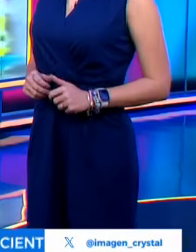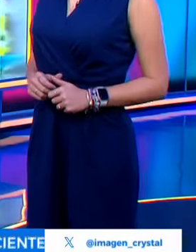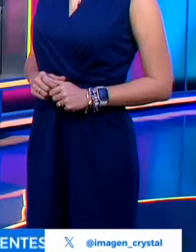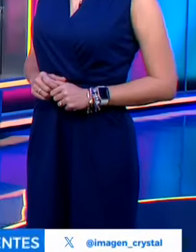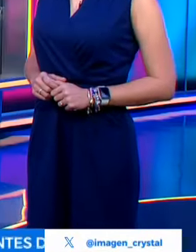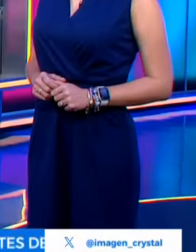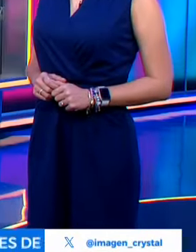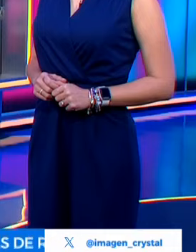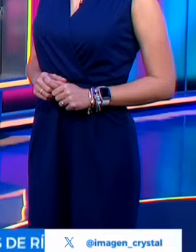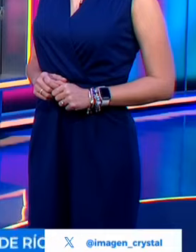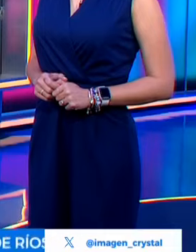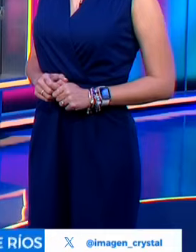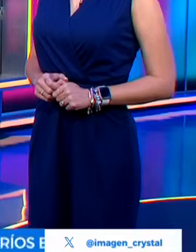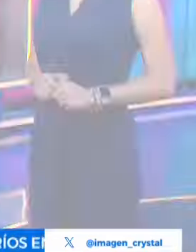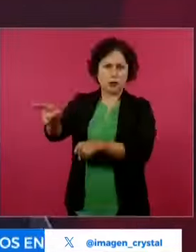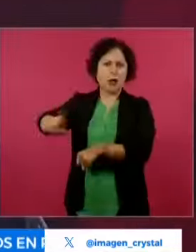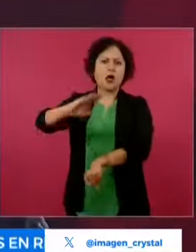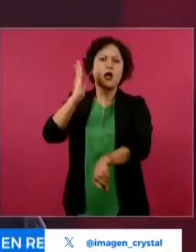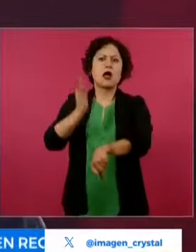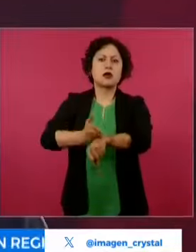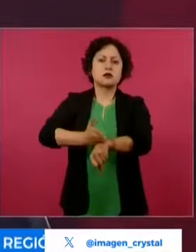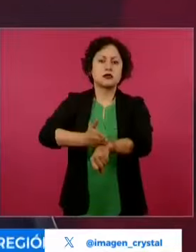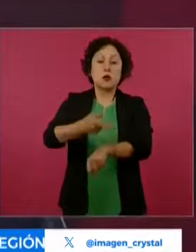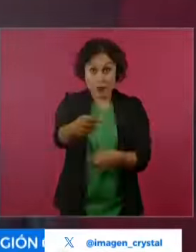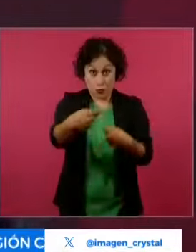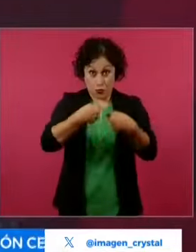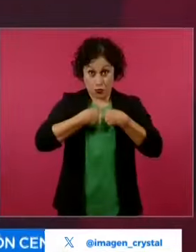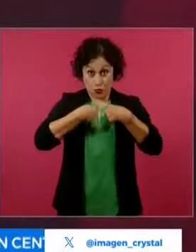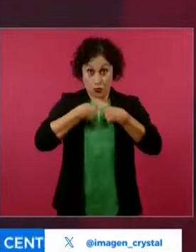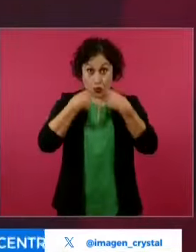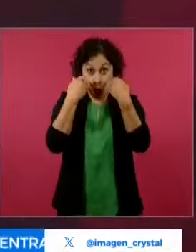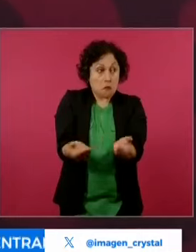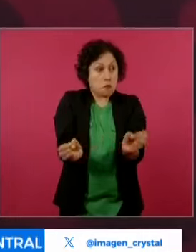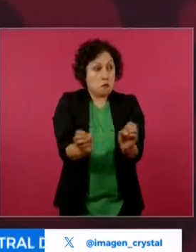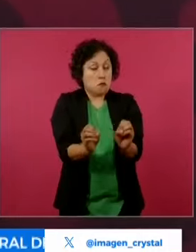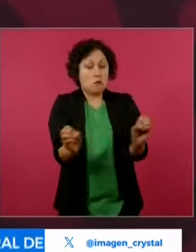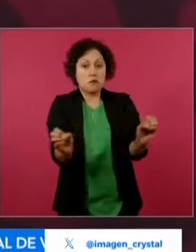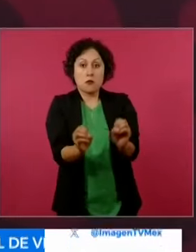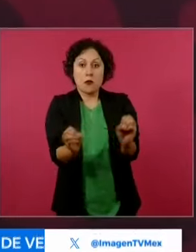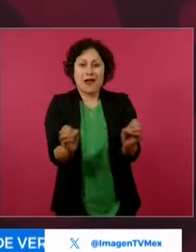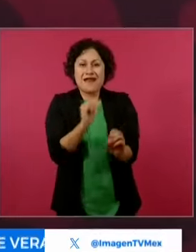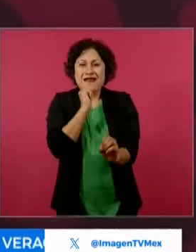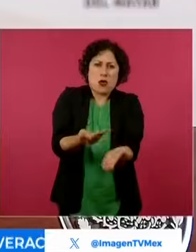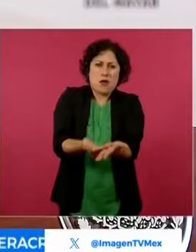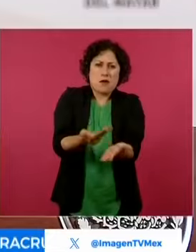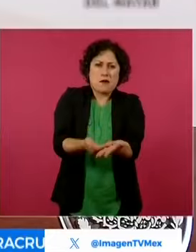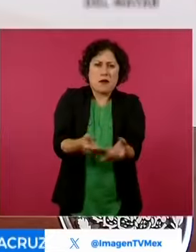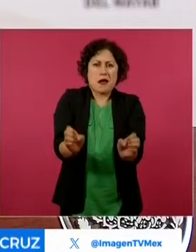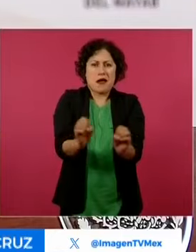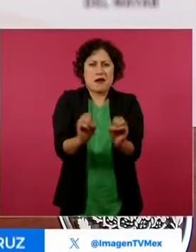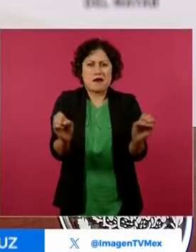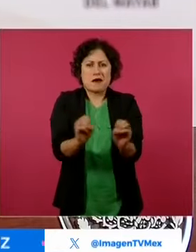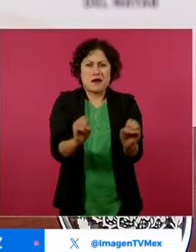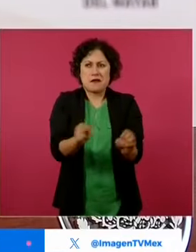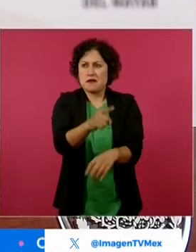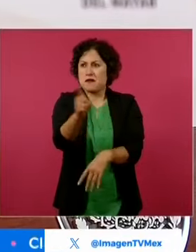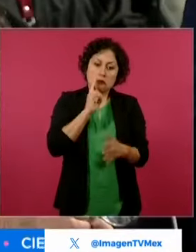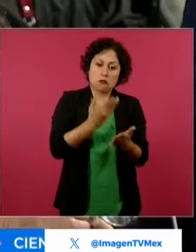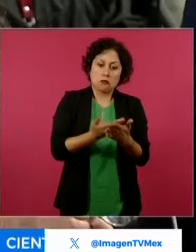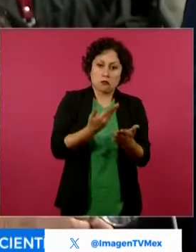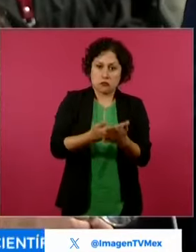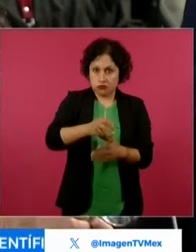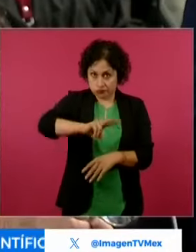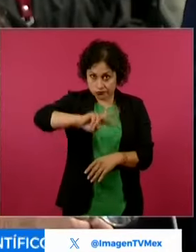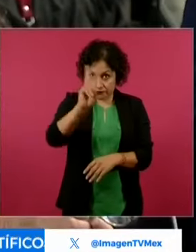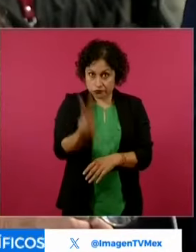siguiente sexenio. Hasta hoy no tengo ninguna prueba de que haya sido ejército.